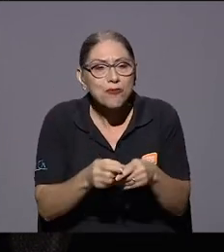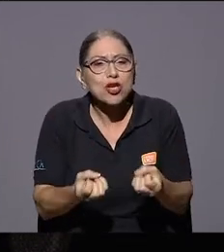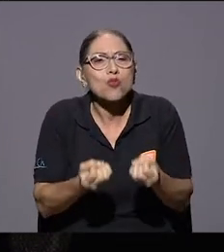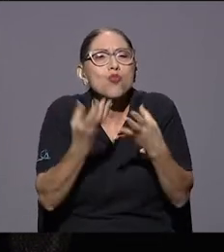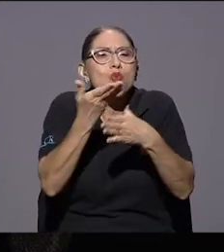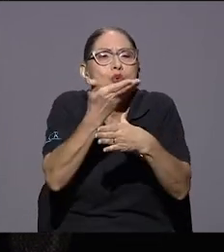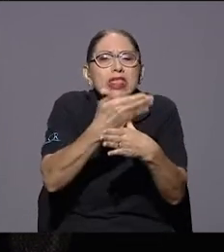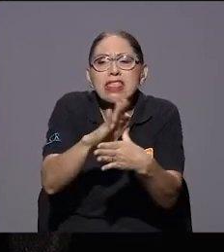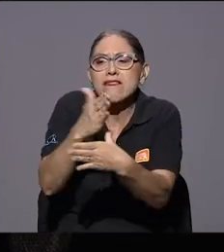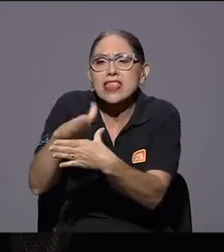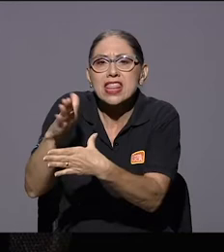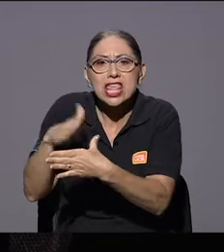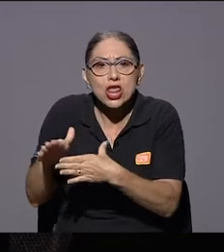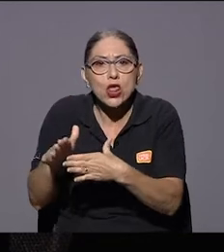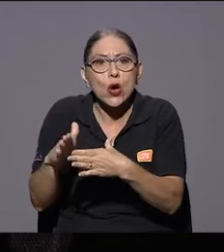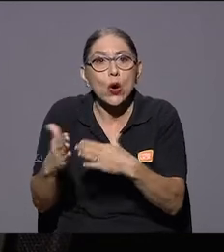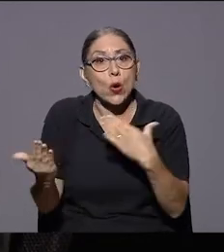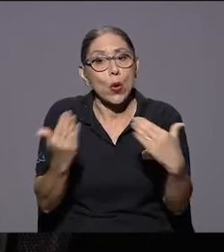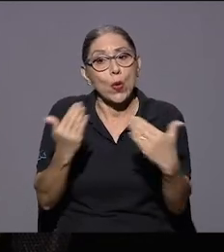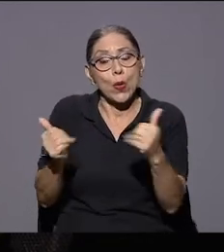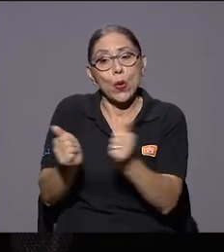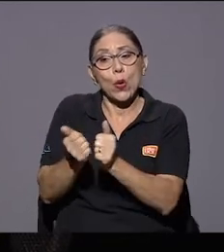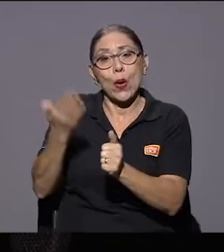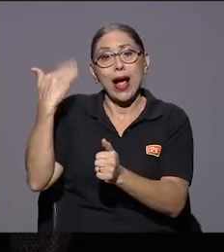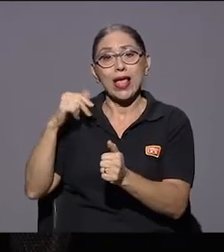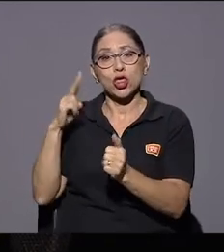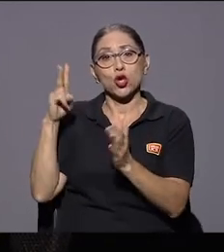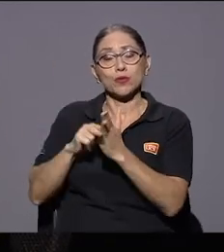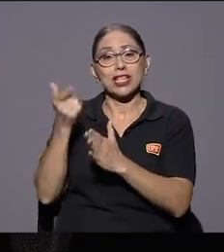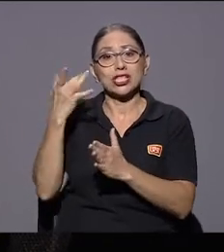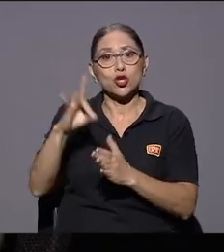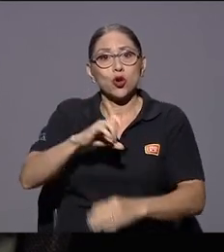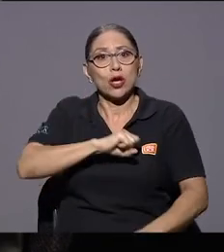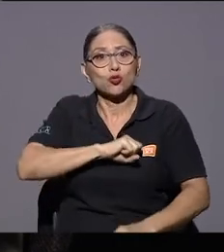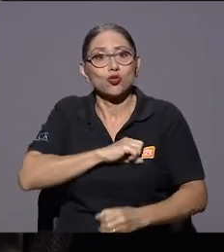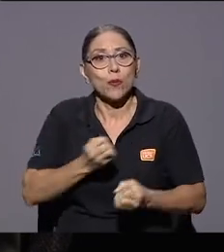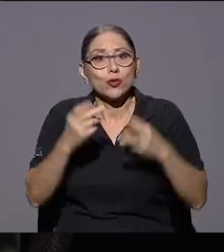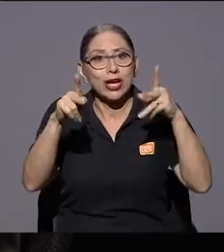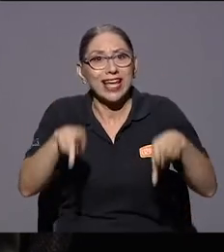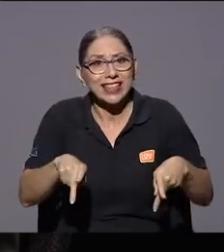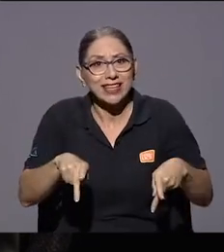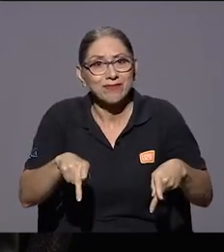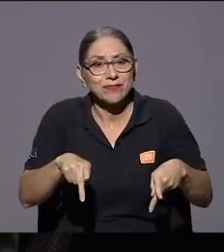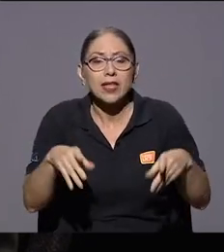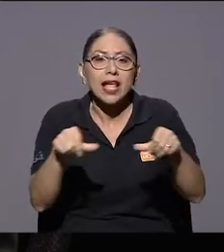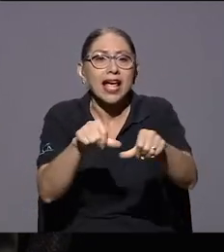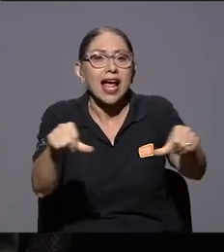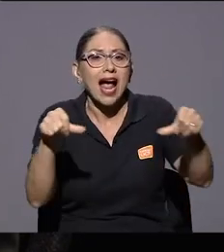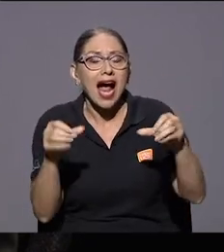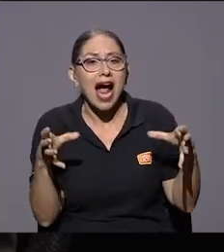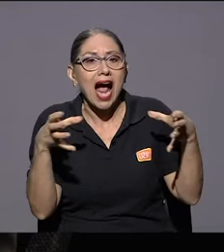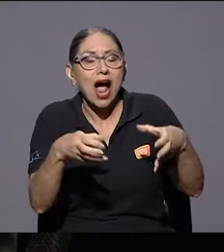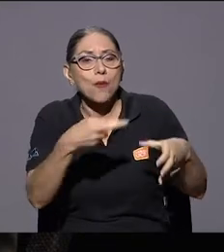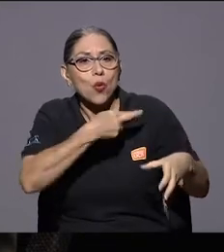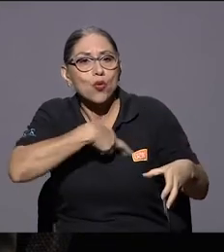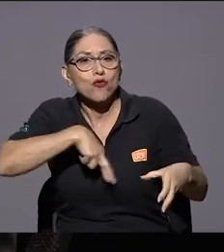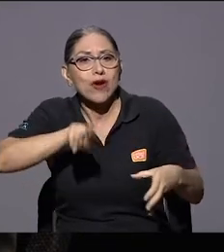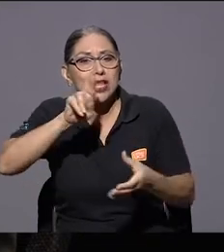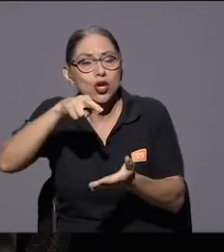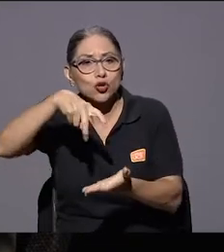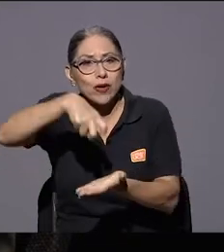que en 2018, ¿verdad?, asustó a mucha gente, el campo religioso. Así es. Evangélico,